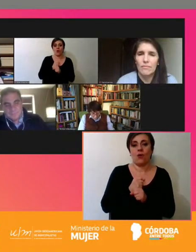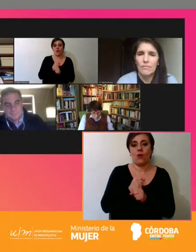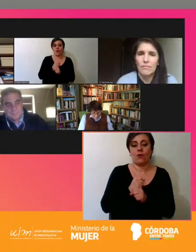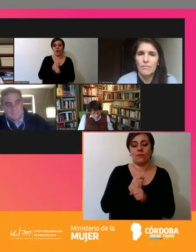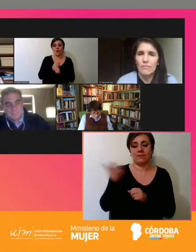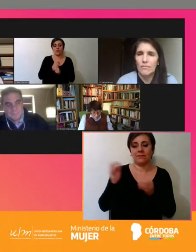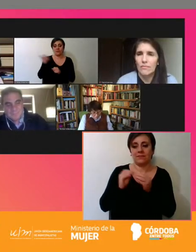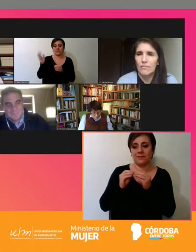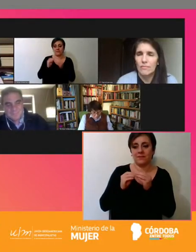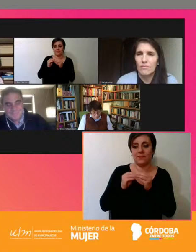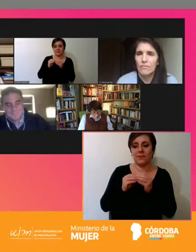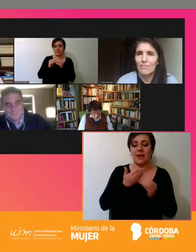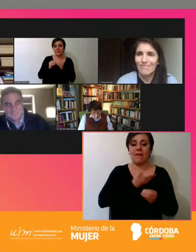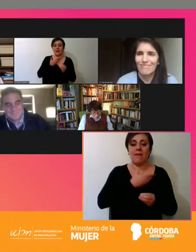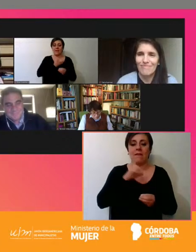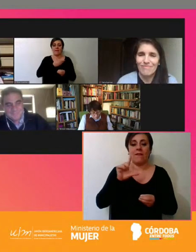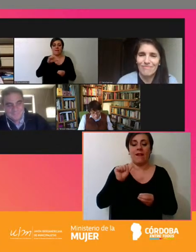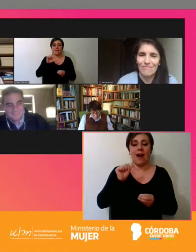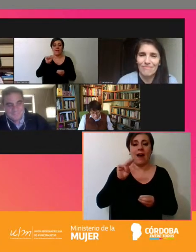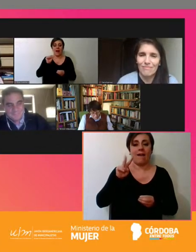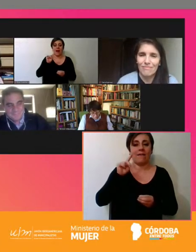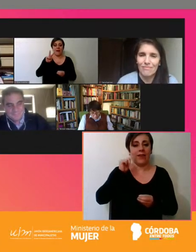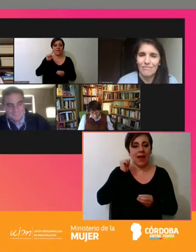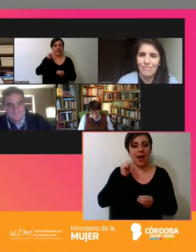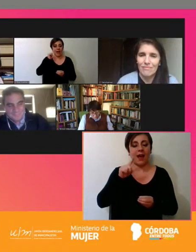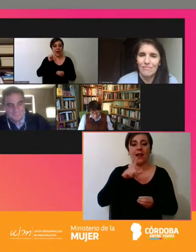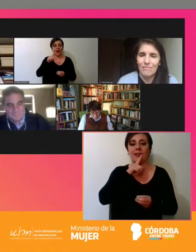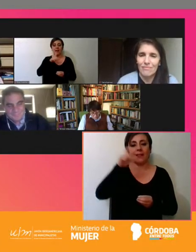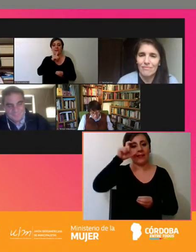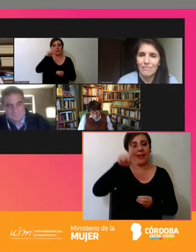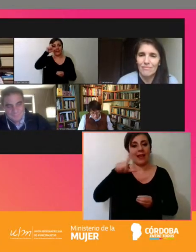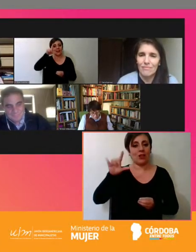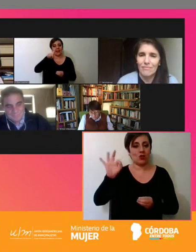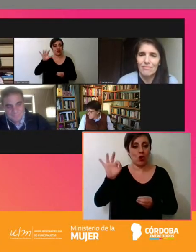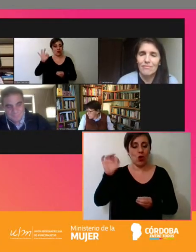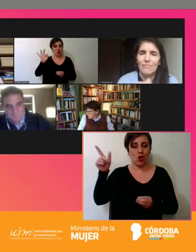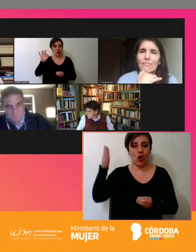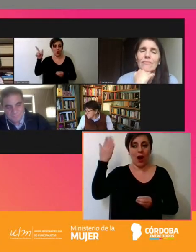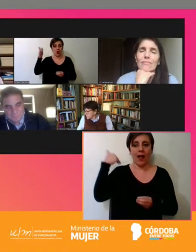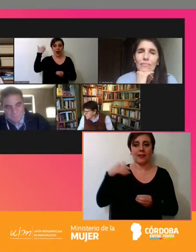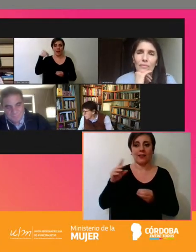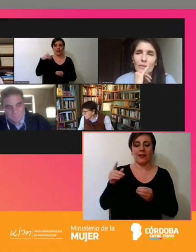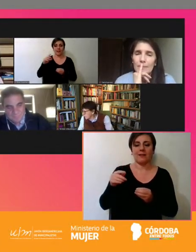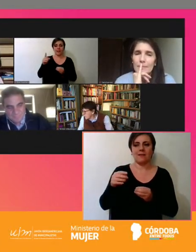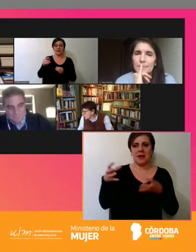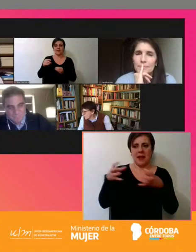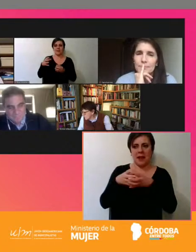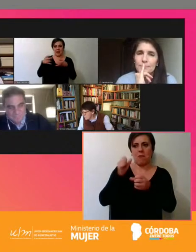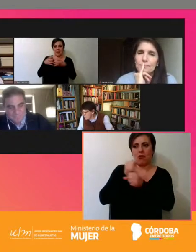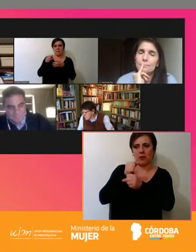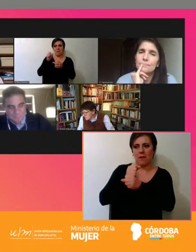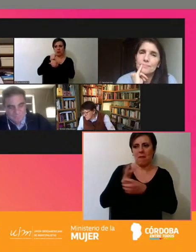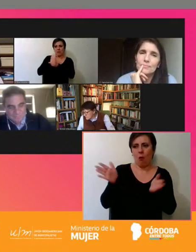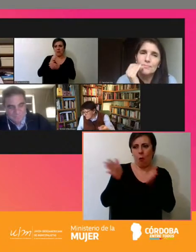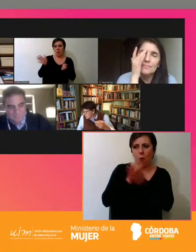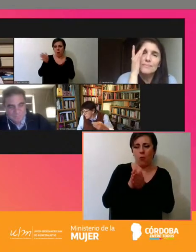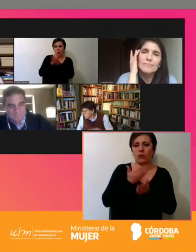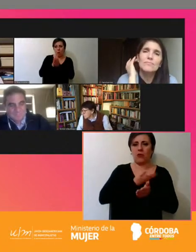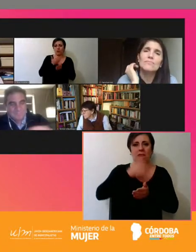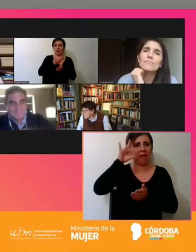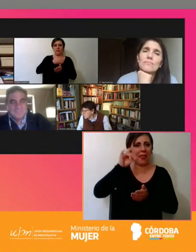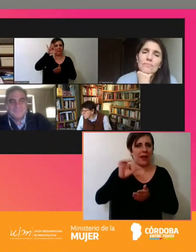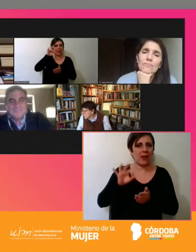Flavia Tello en aquella oportunidad, que pudimos trabajar con un gran equipo, con Federico, con Alejandra